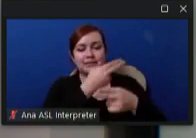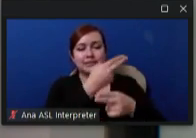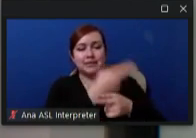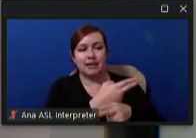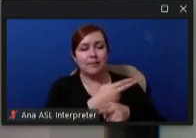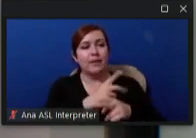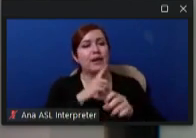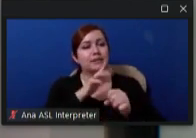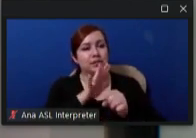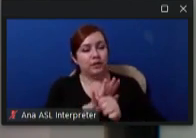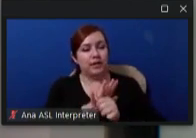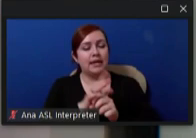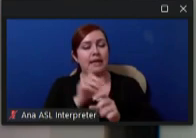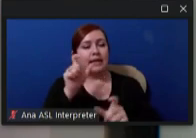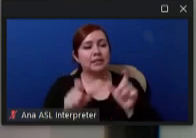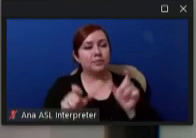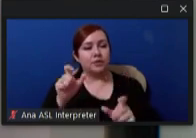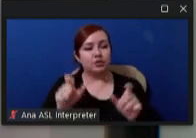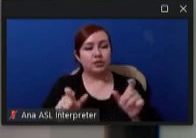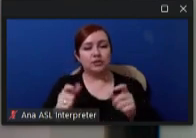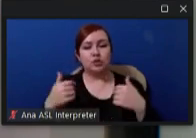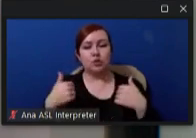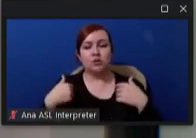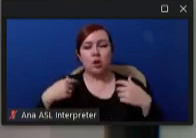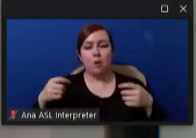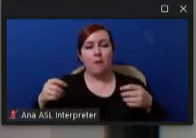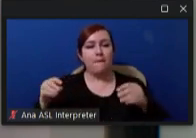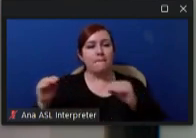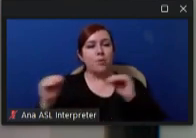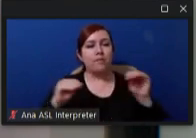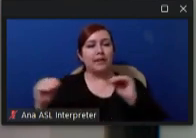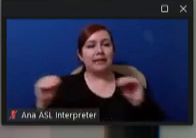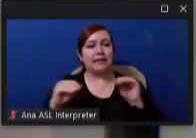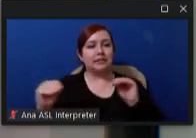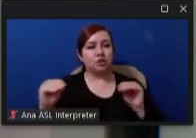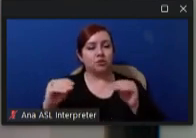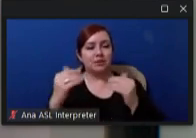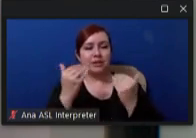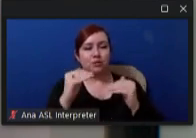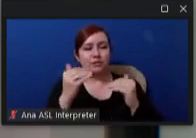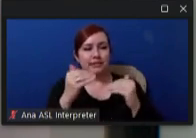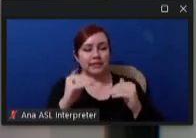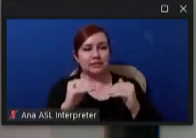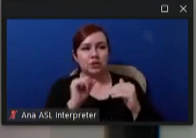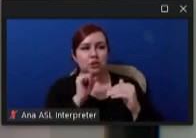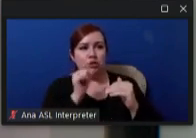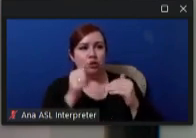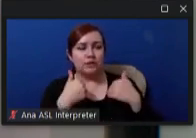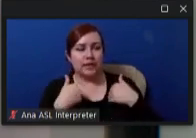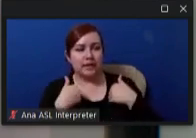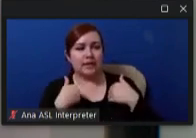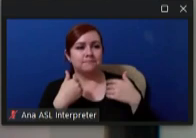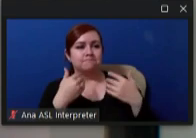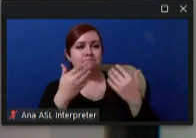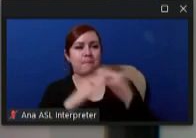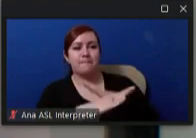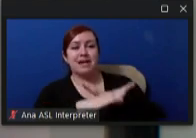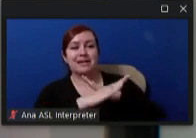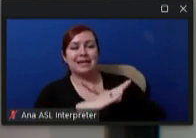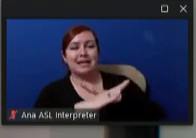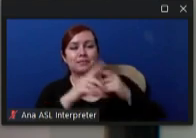con reducida capacidad de movilidad no tendrán barreras para acceder a los servicios de atención en